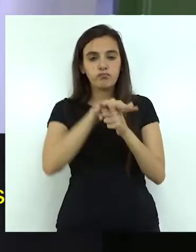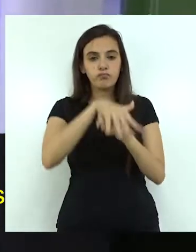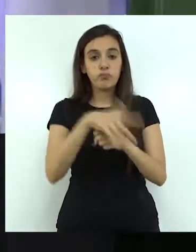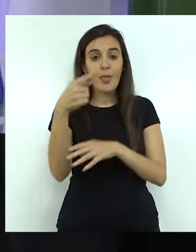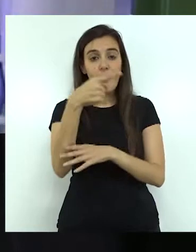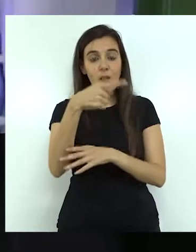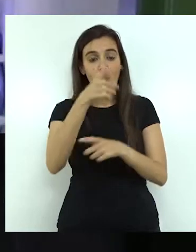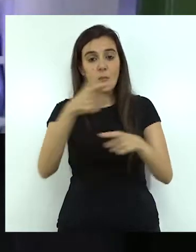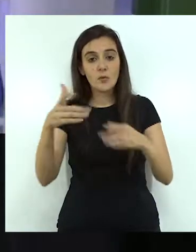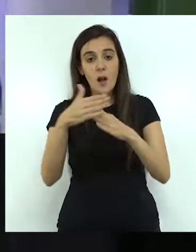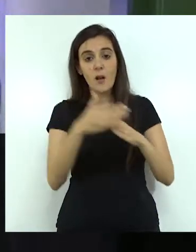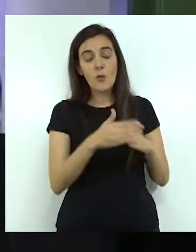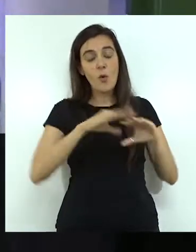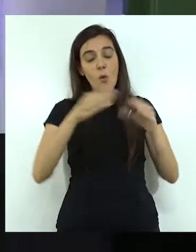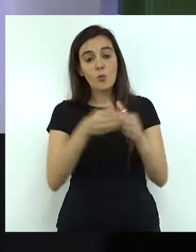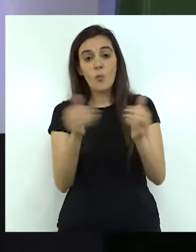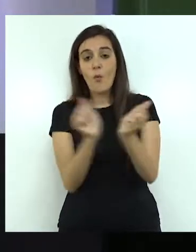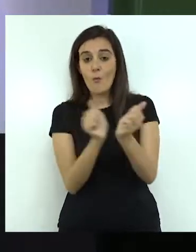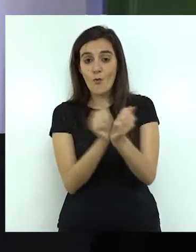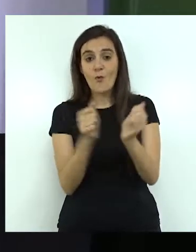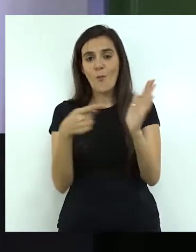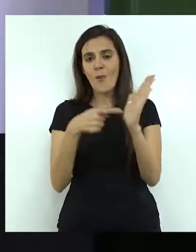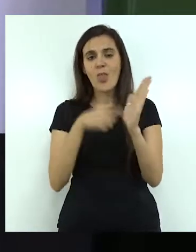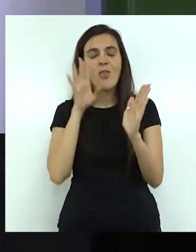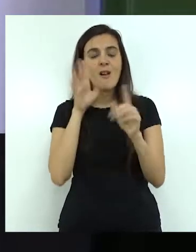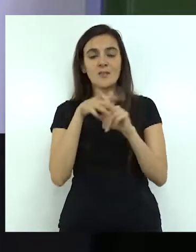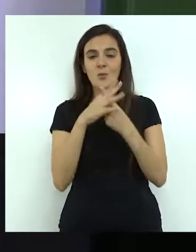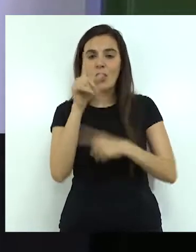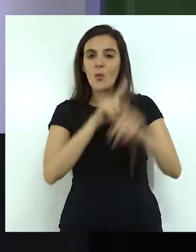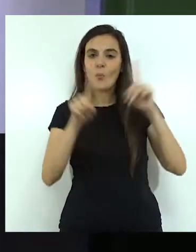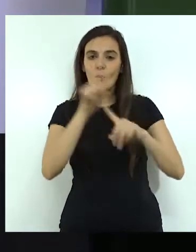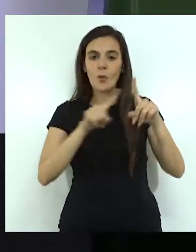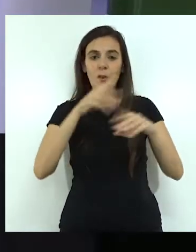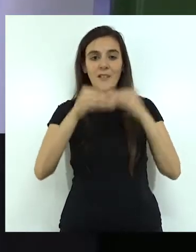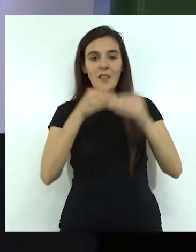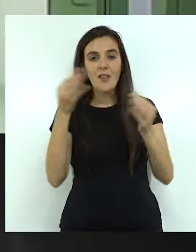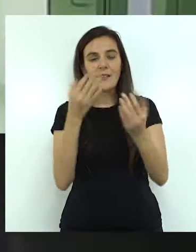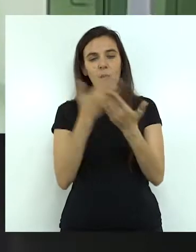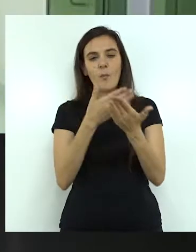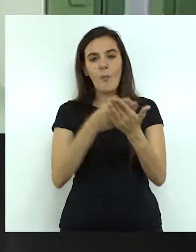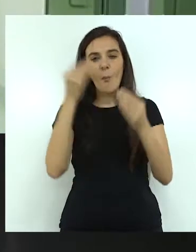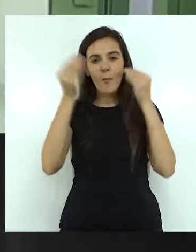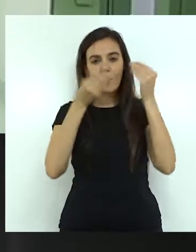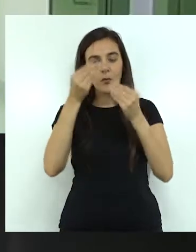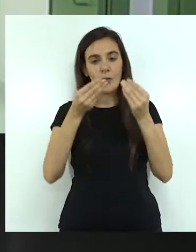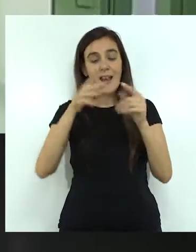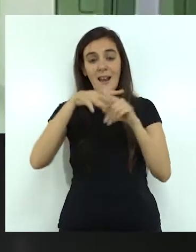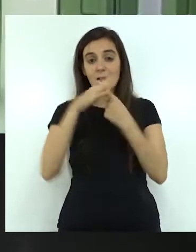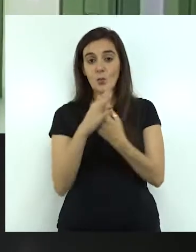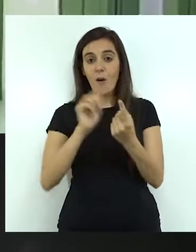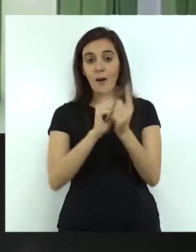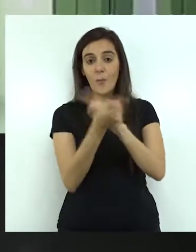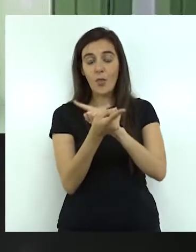recursos protagonizando estos altercados lo que ha llevado a plantearse normalizar la situación trasladando a los más